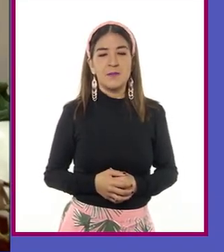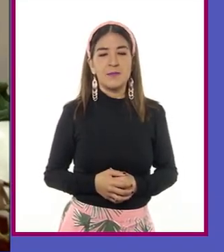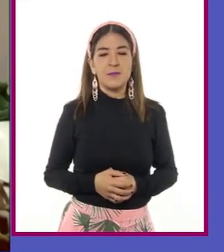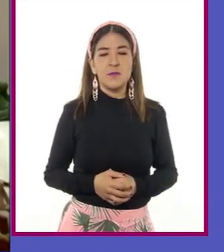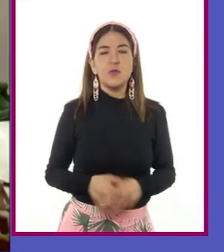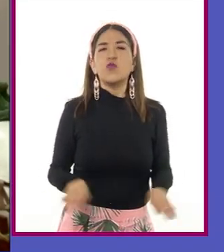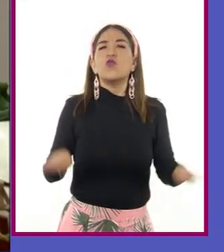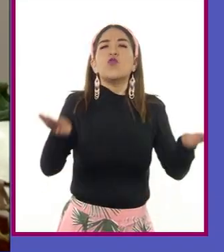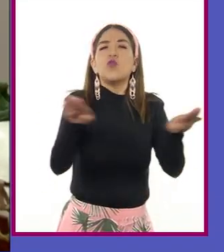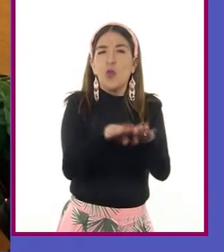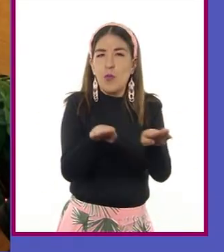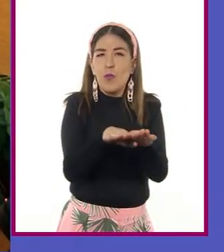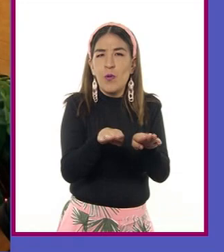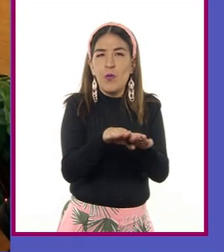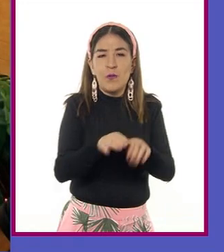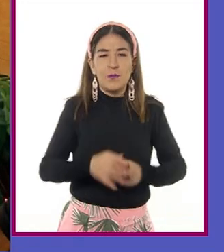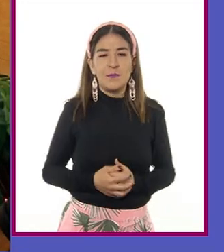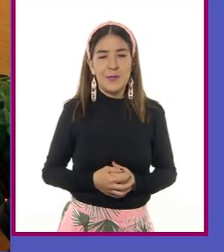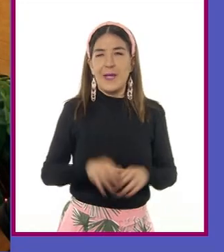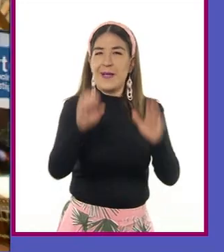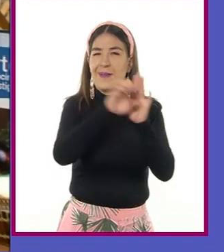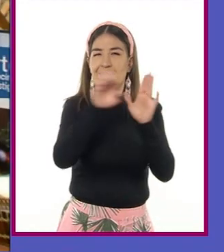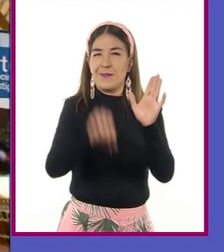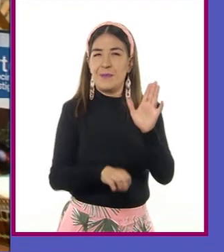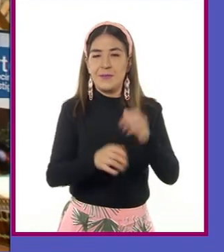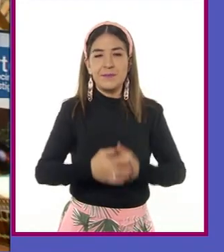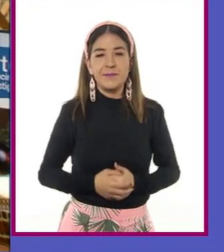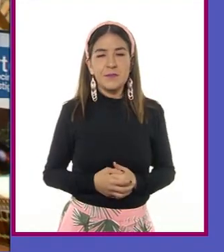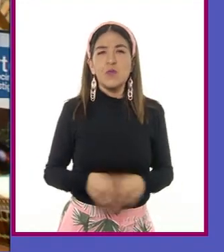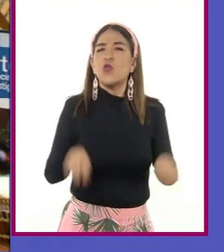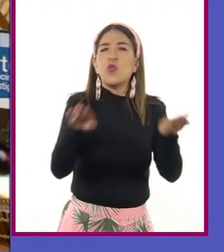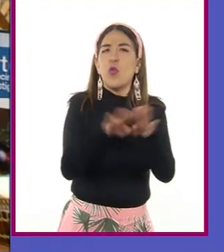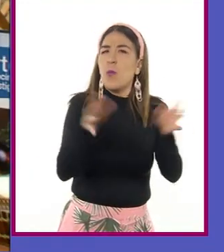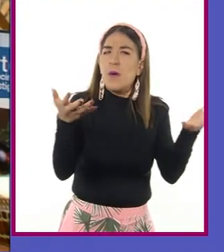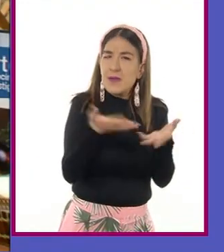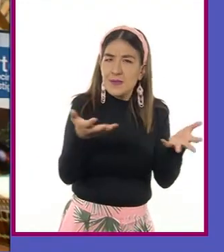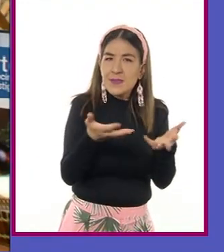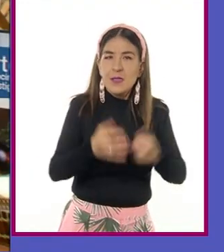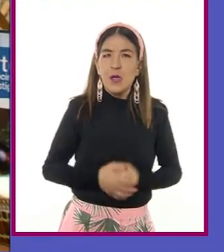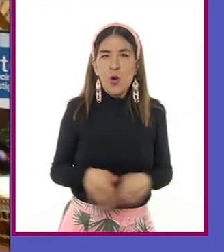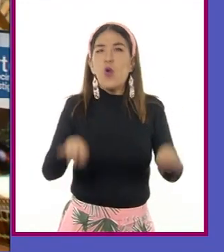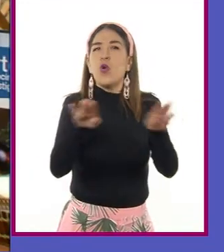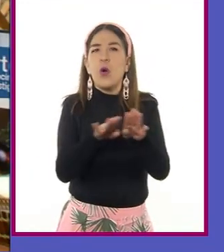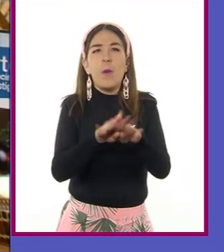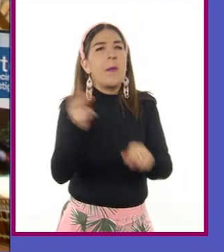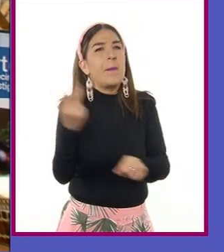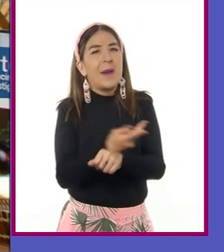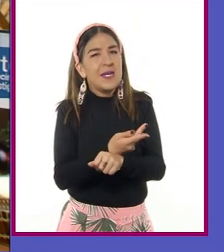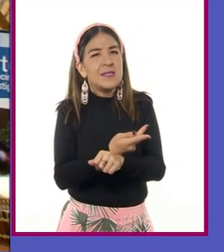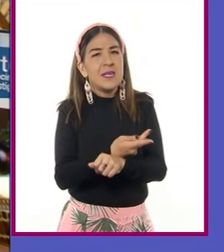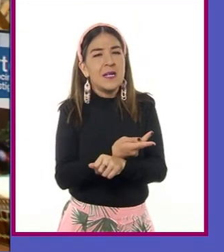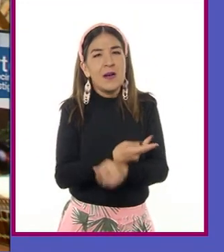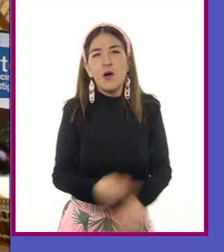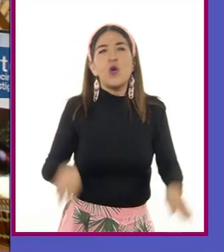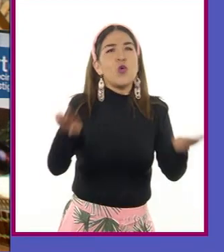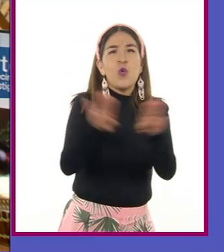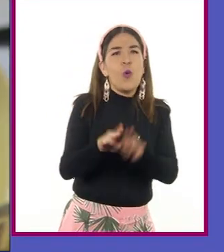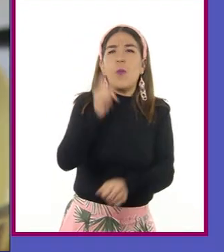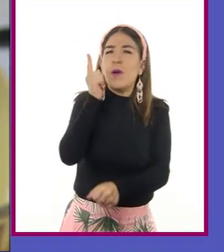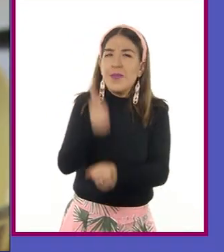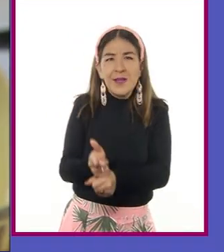Las del cómo. Por ejemplo, ¿cómo lo hizo? ¿Cómo pasó? ¿Cómo lo